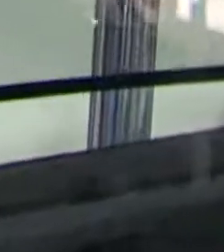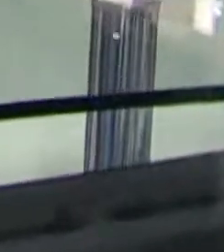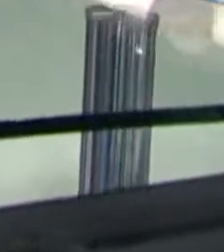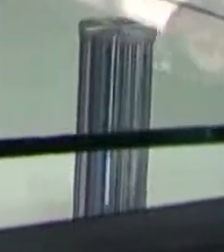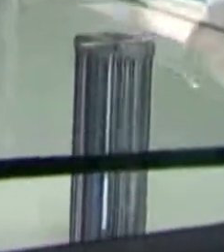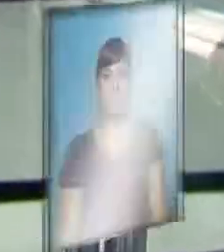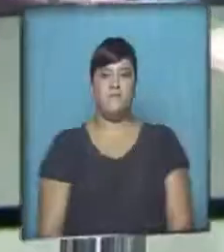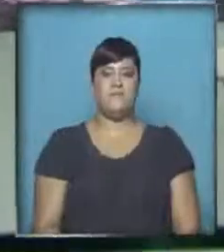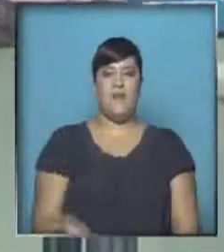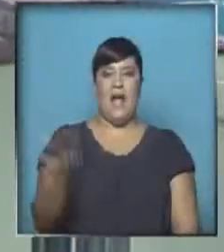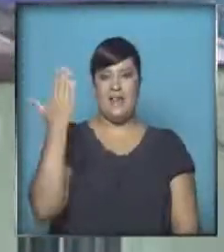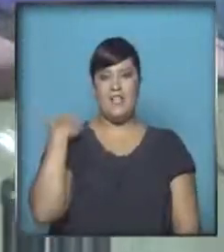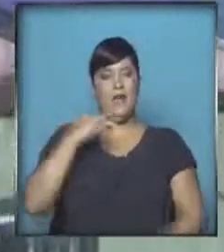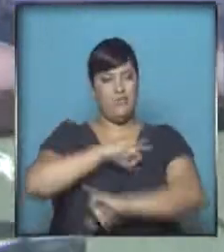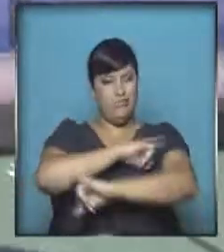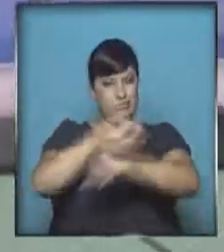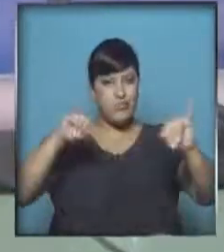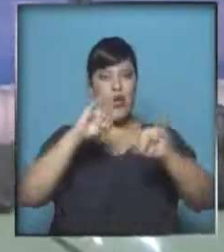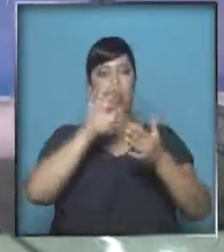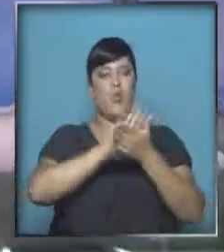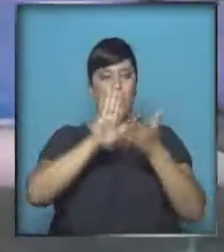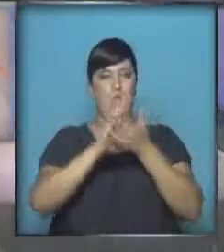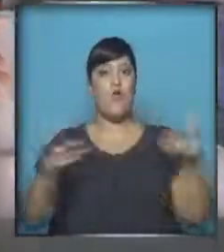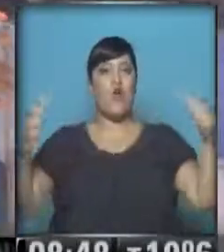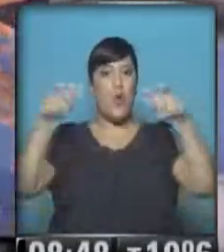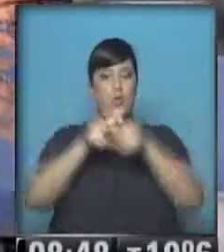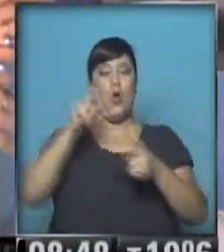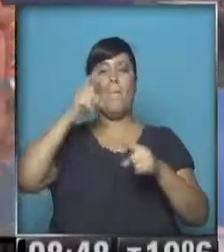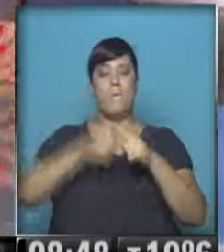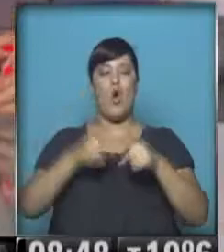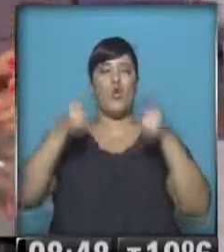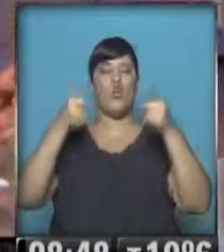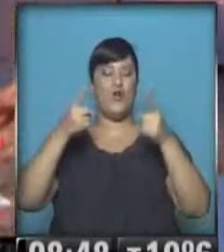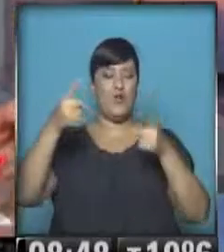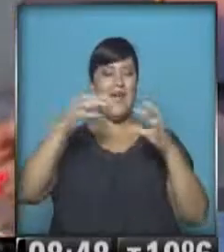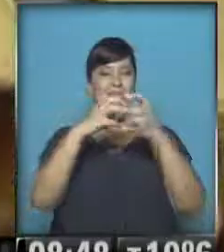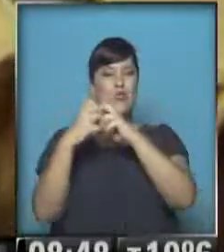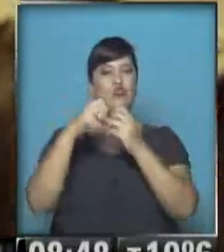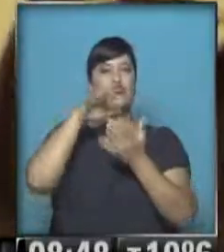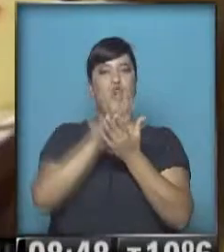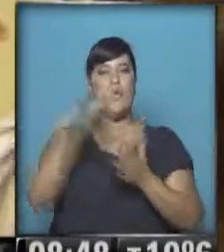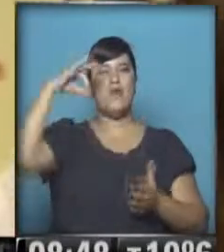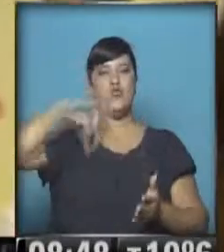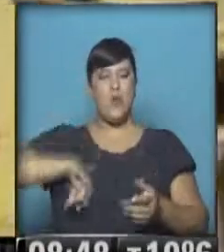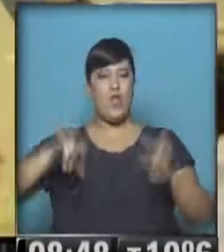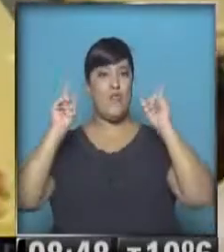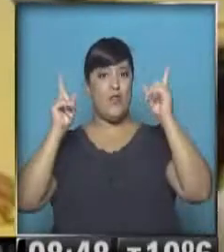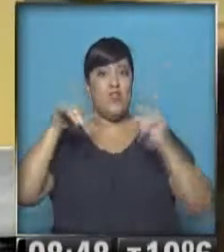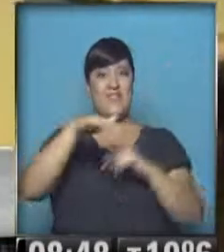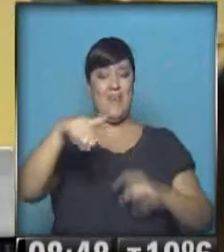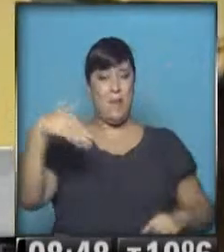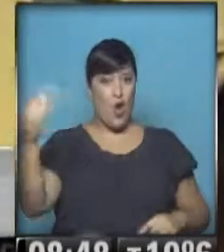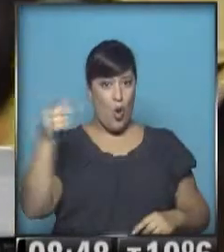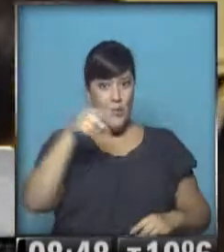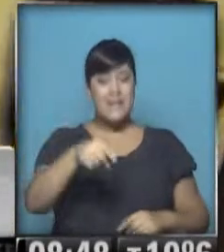ayer lo hemos anunciado nueva reunión por paritarias docentes en la provincia de buenos aires- se acuerdan el objetivo